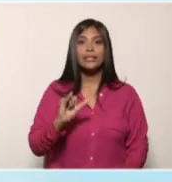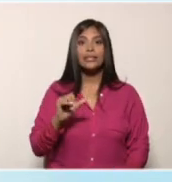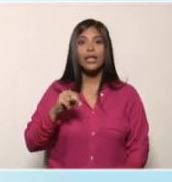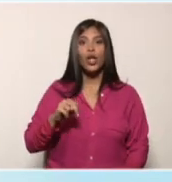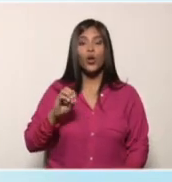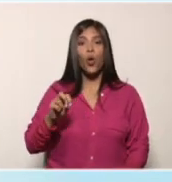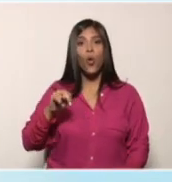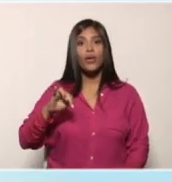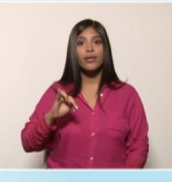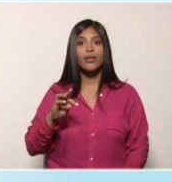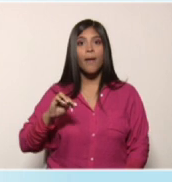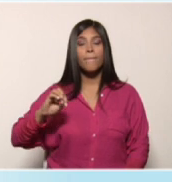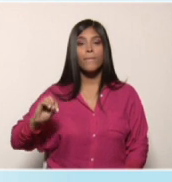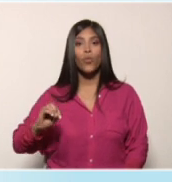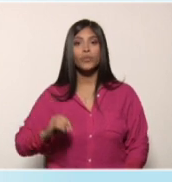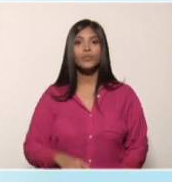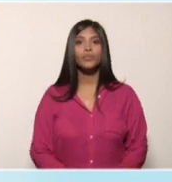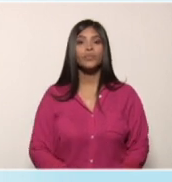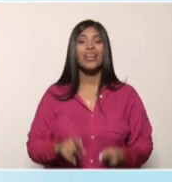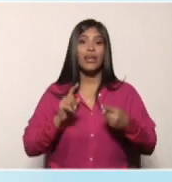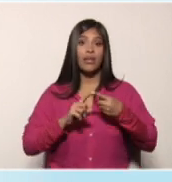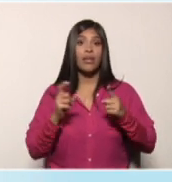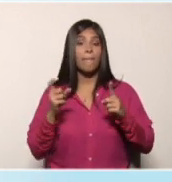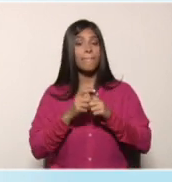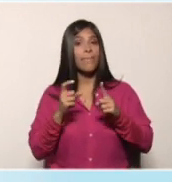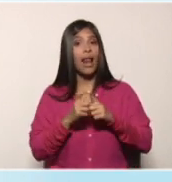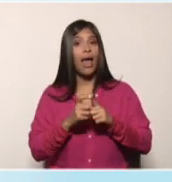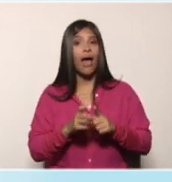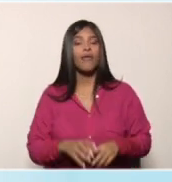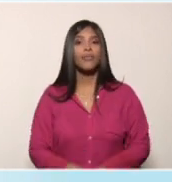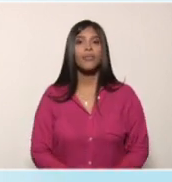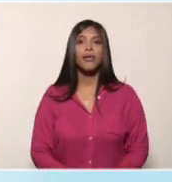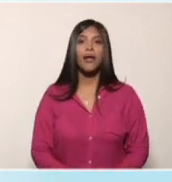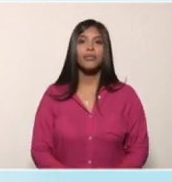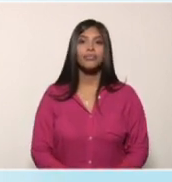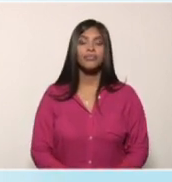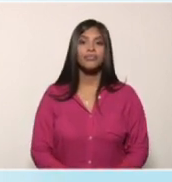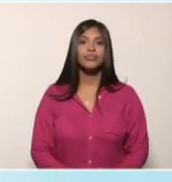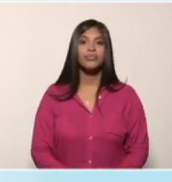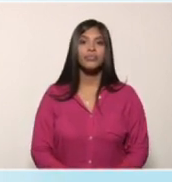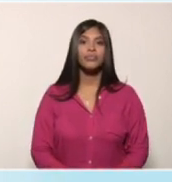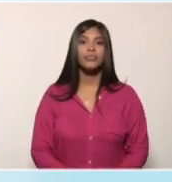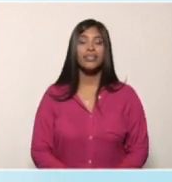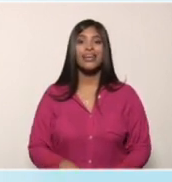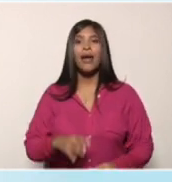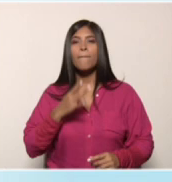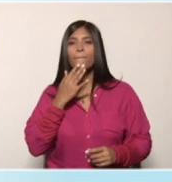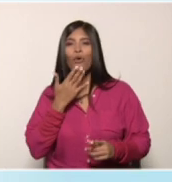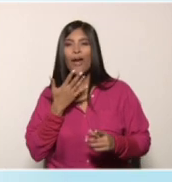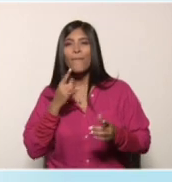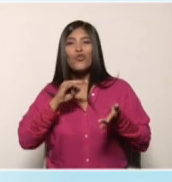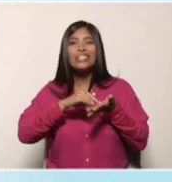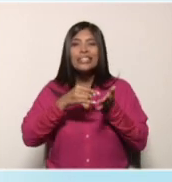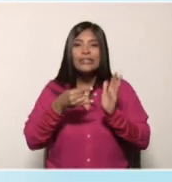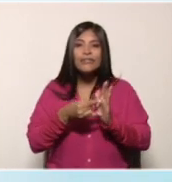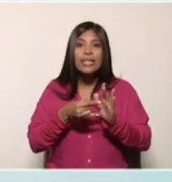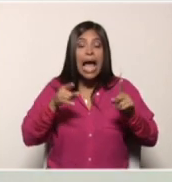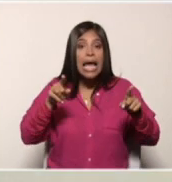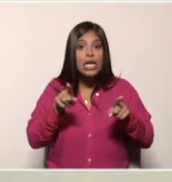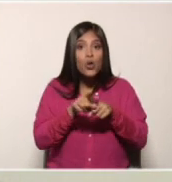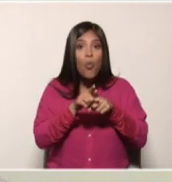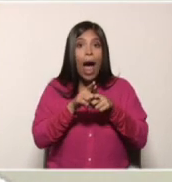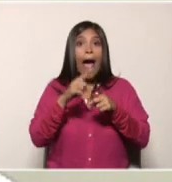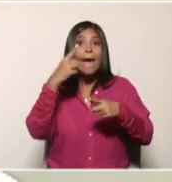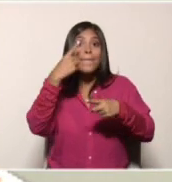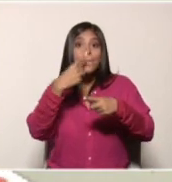Primero, los sinónimos. Los sinónimos son palabras que tienen semejanza o son igual una